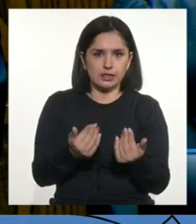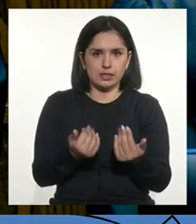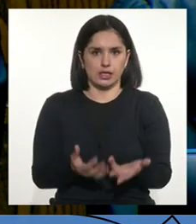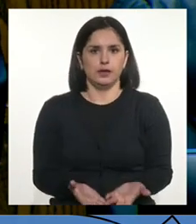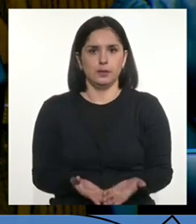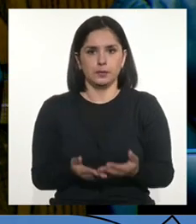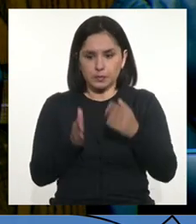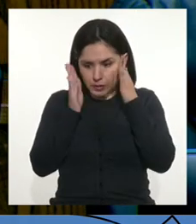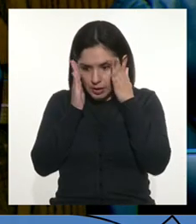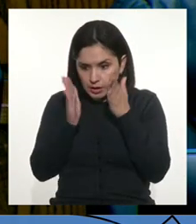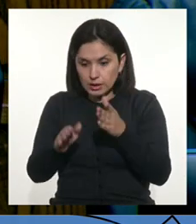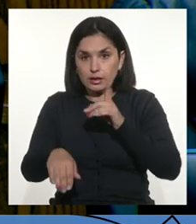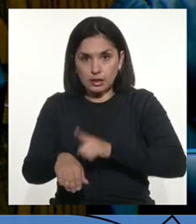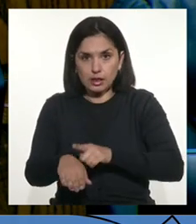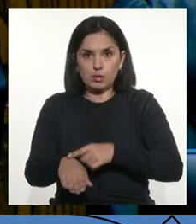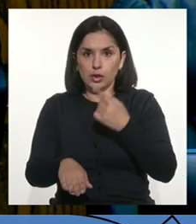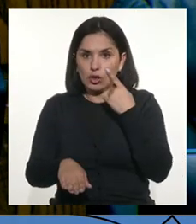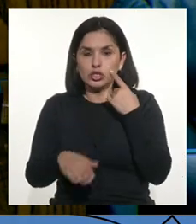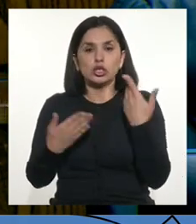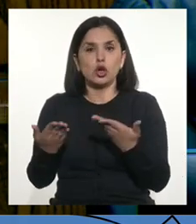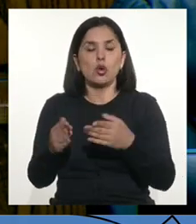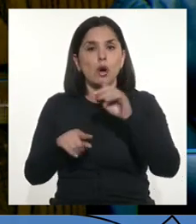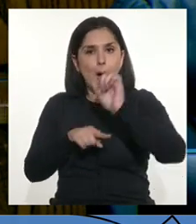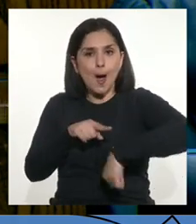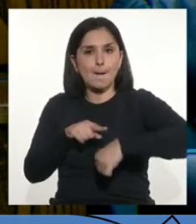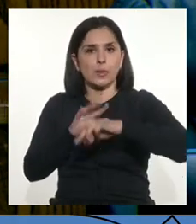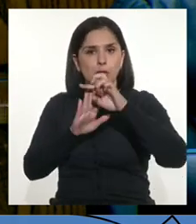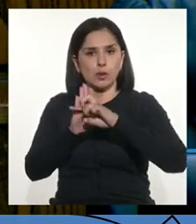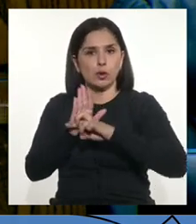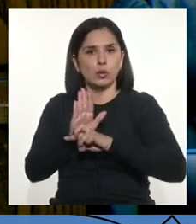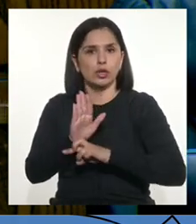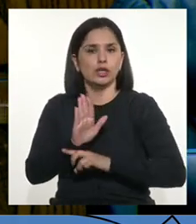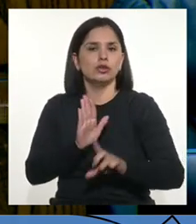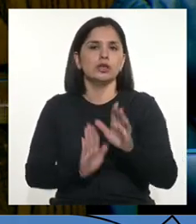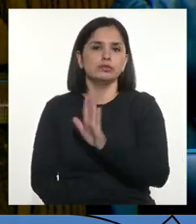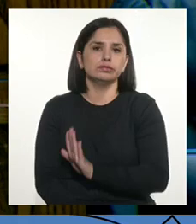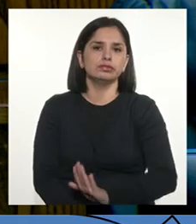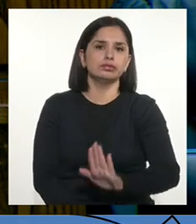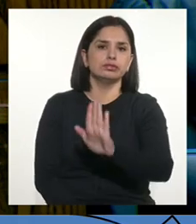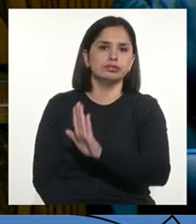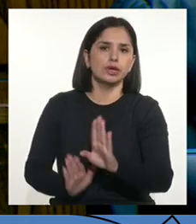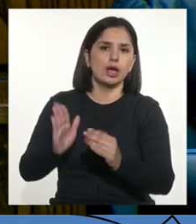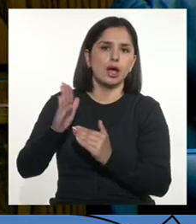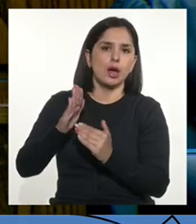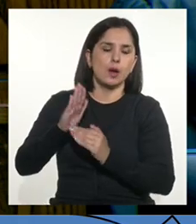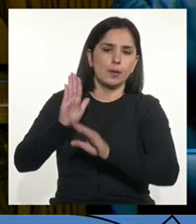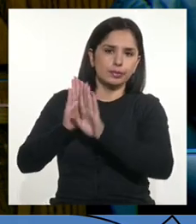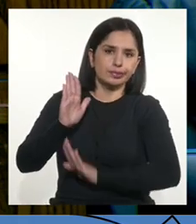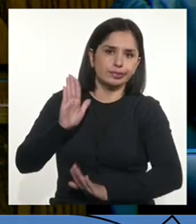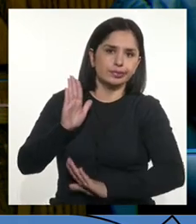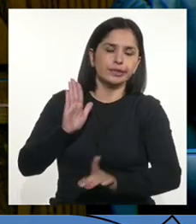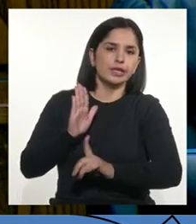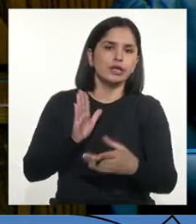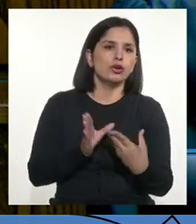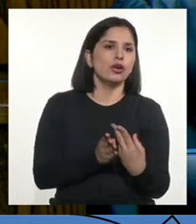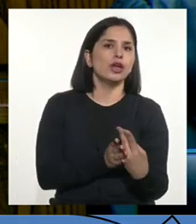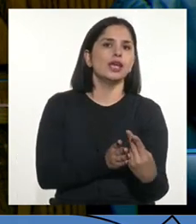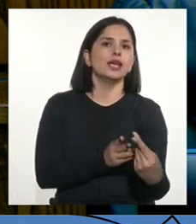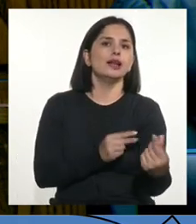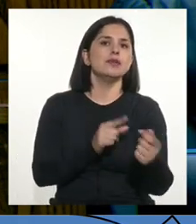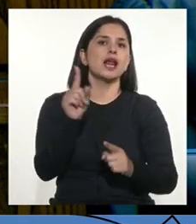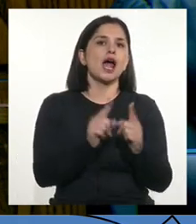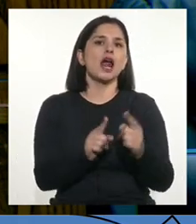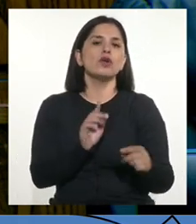le dediquemos ese tiempo a ver cómo sacamos los proyectos existen más que a deshacernos de algunos desiertos que quedaron